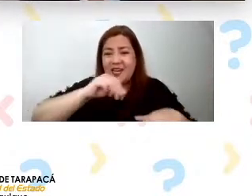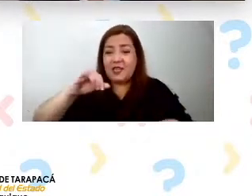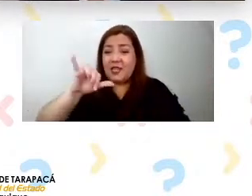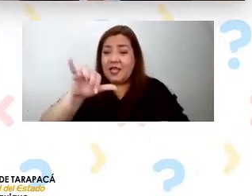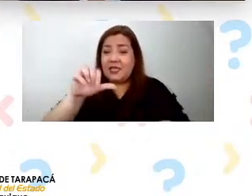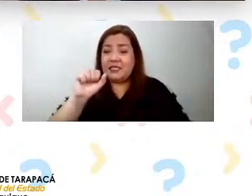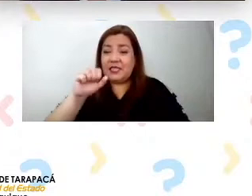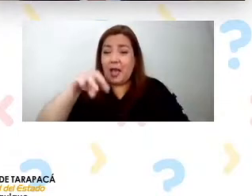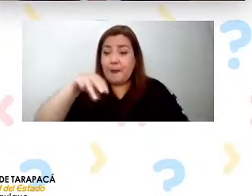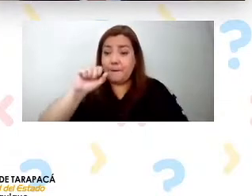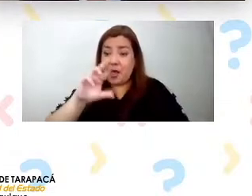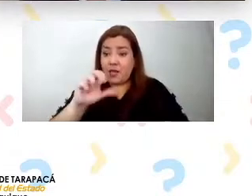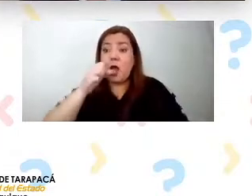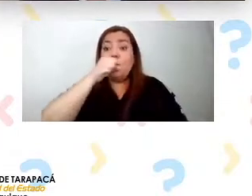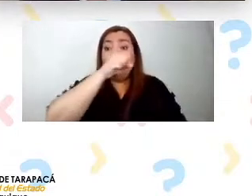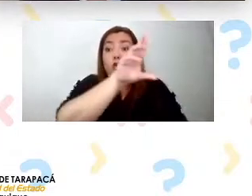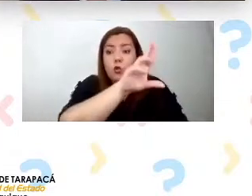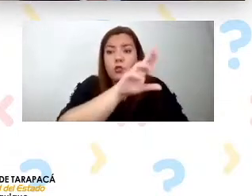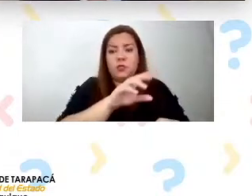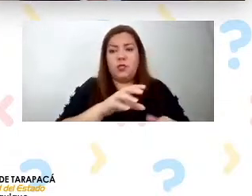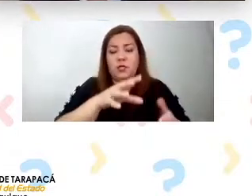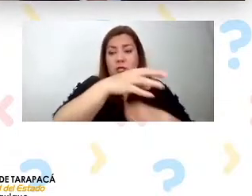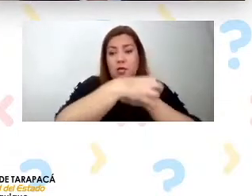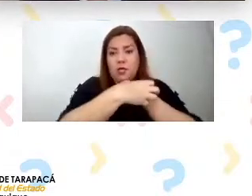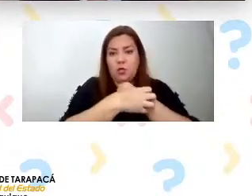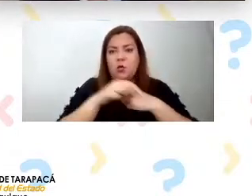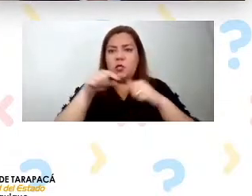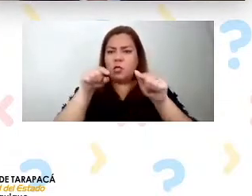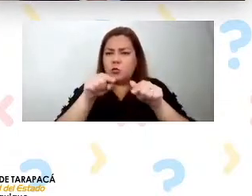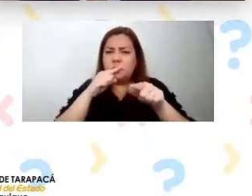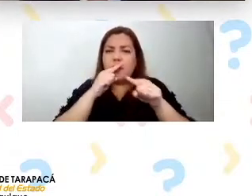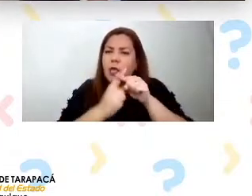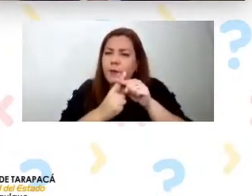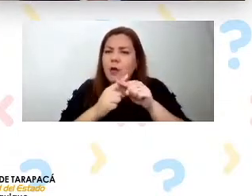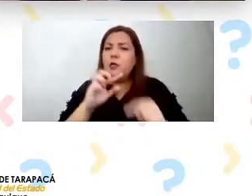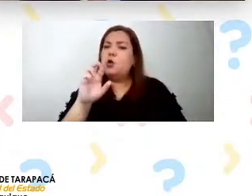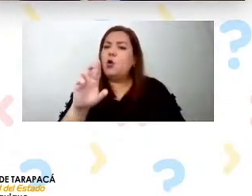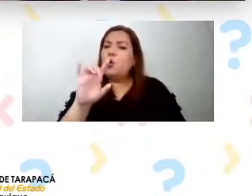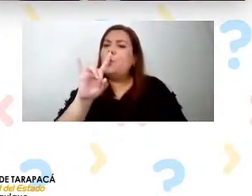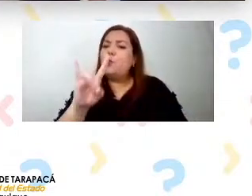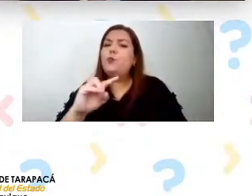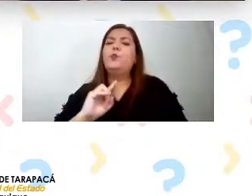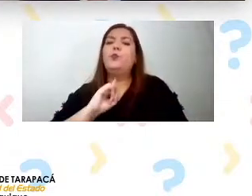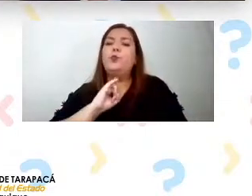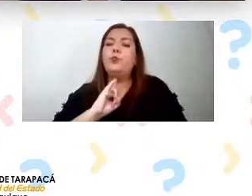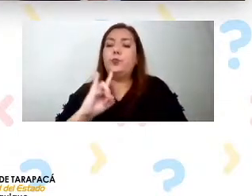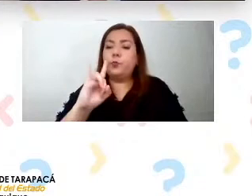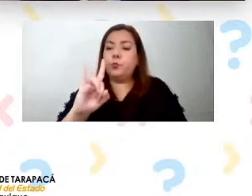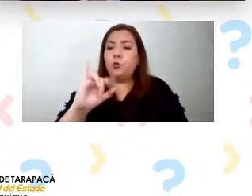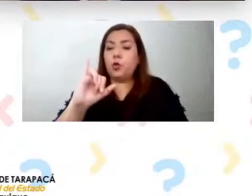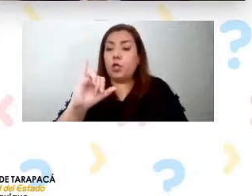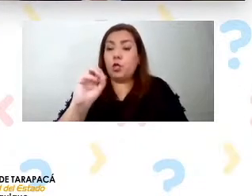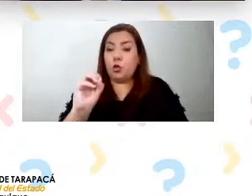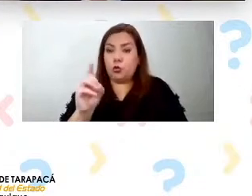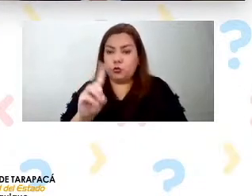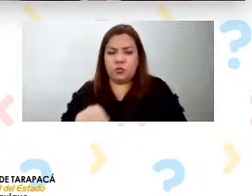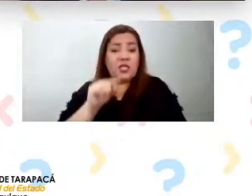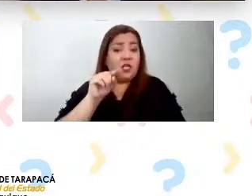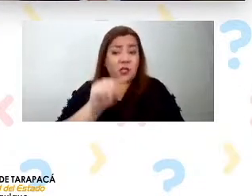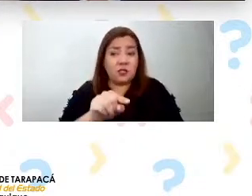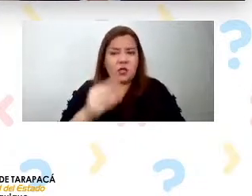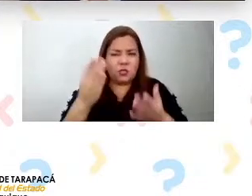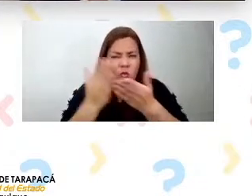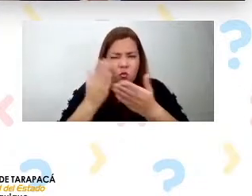región, y a esto se le llaman puquios. Estos puquios también han sido estudiados en función de